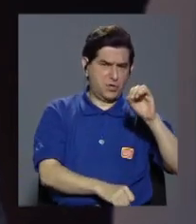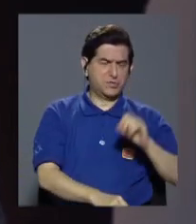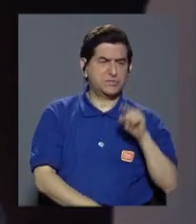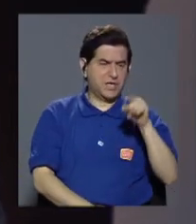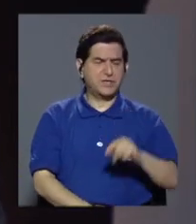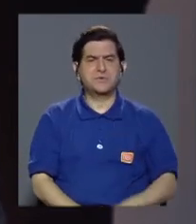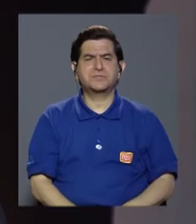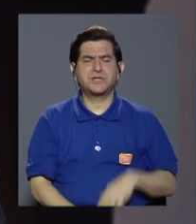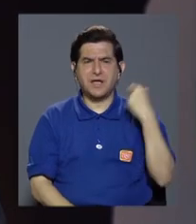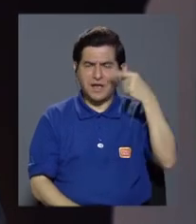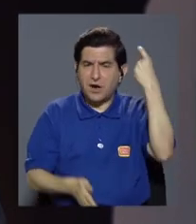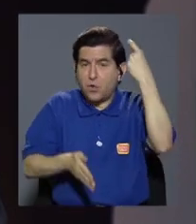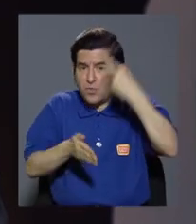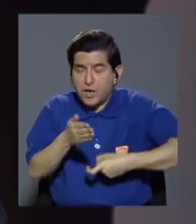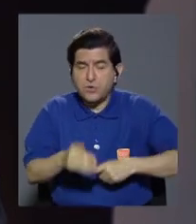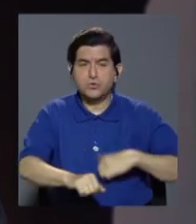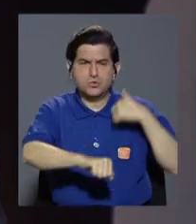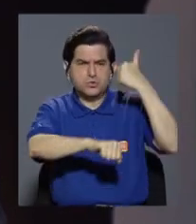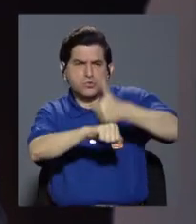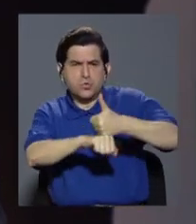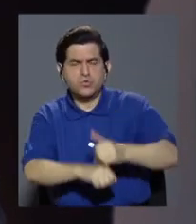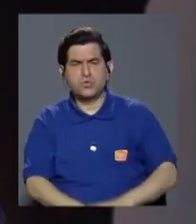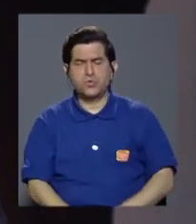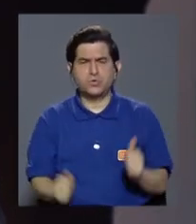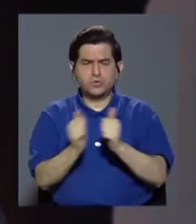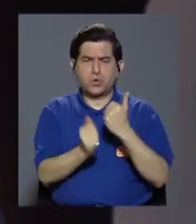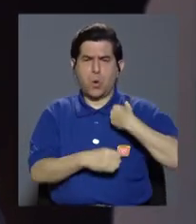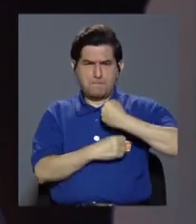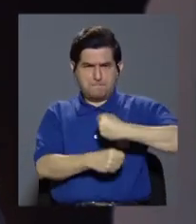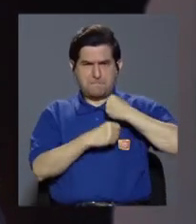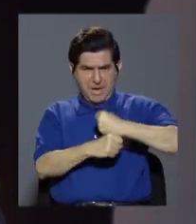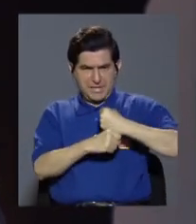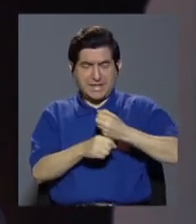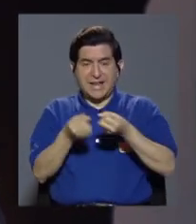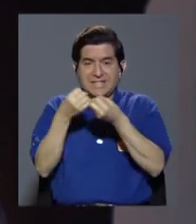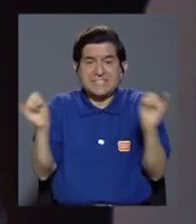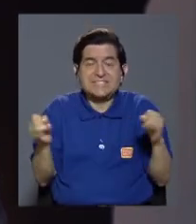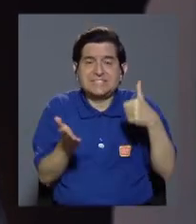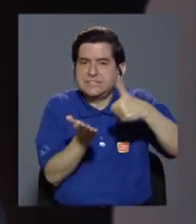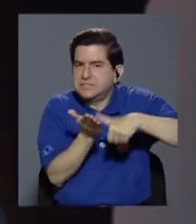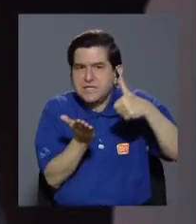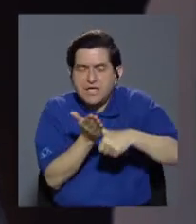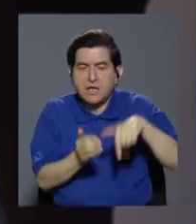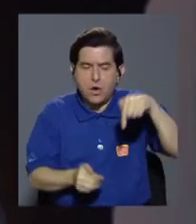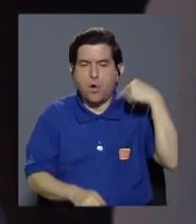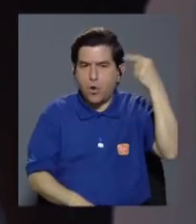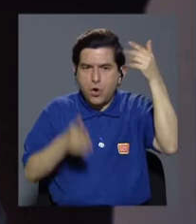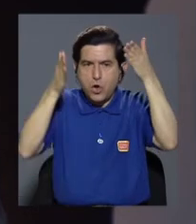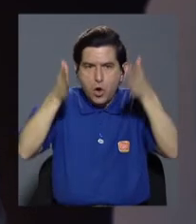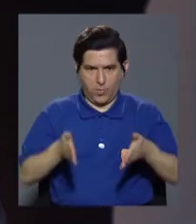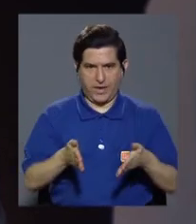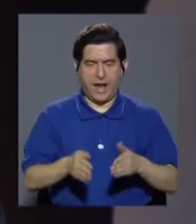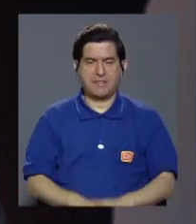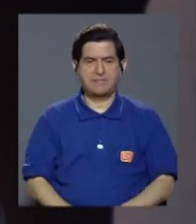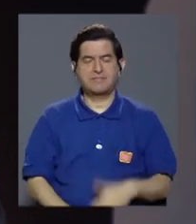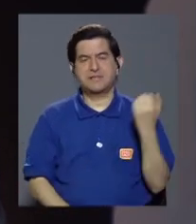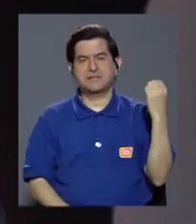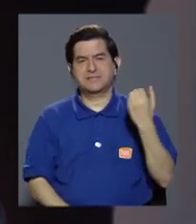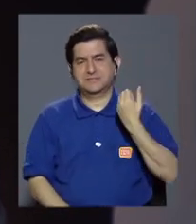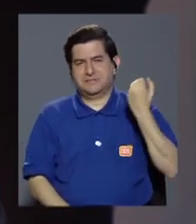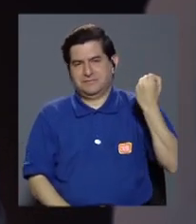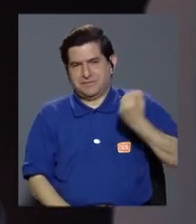enfrentando golpes militares y decir usurpaciones del poder fuera de las elecciones hoy tenemos a gobernantes que traicionan el